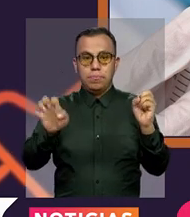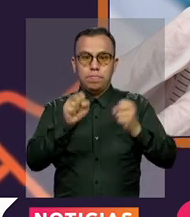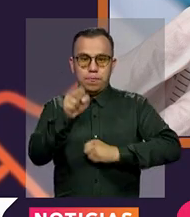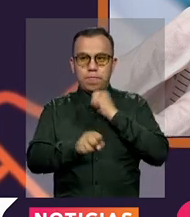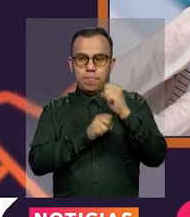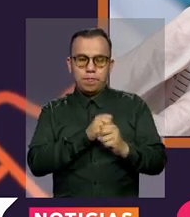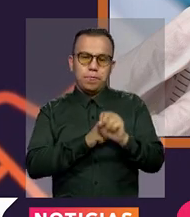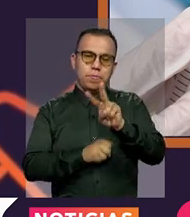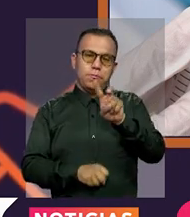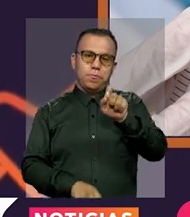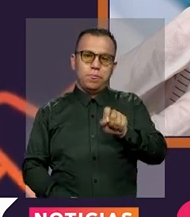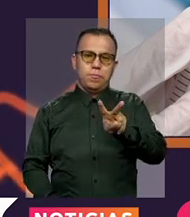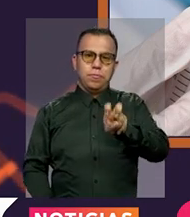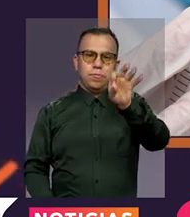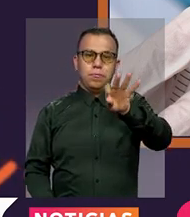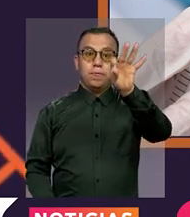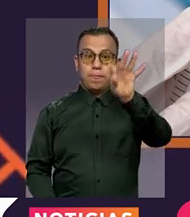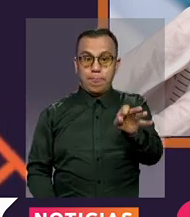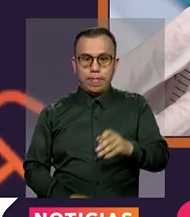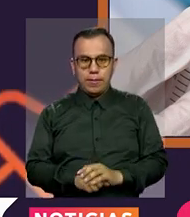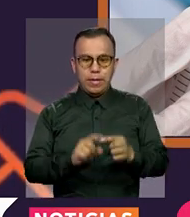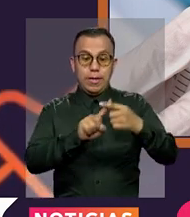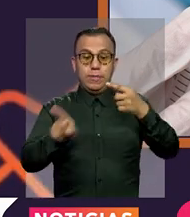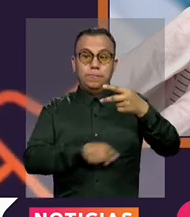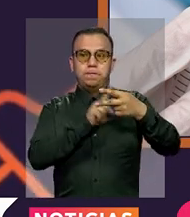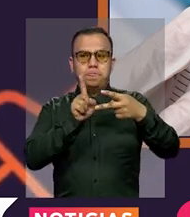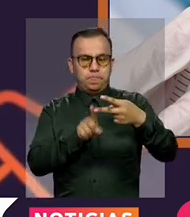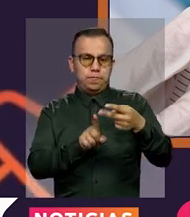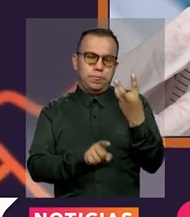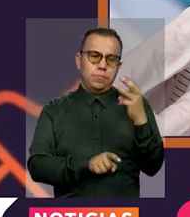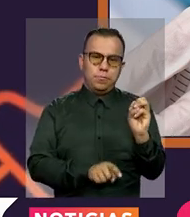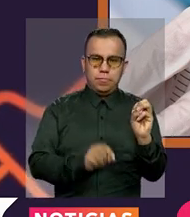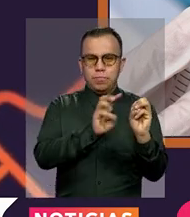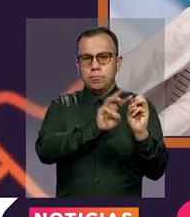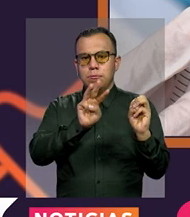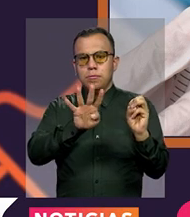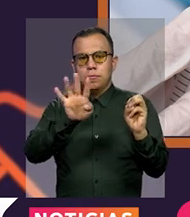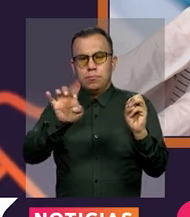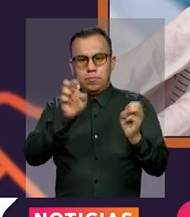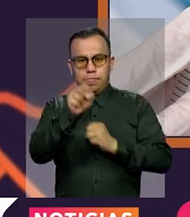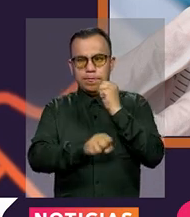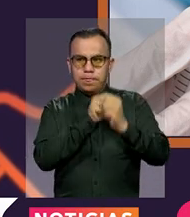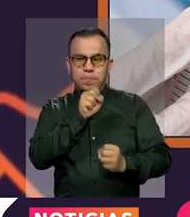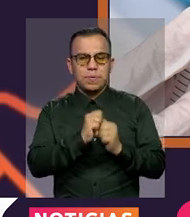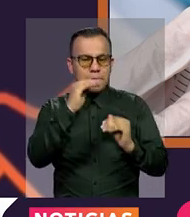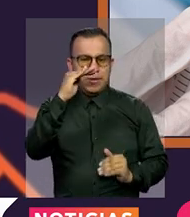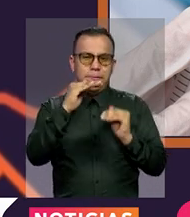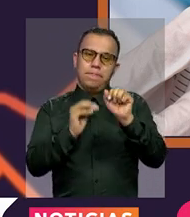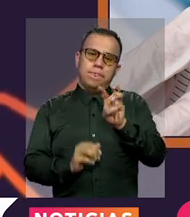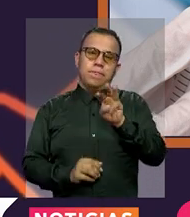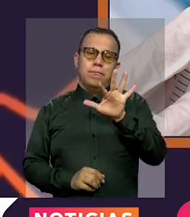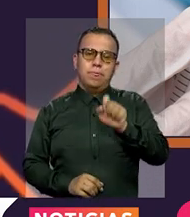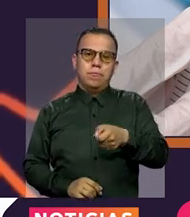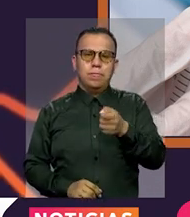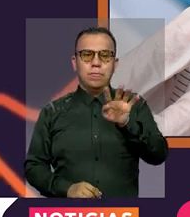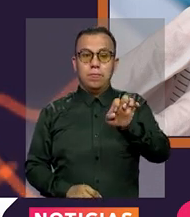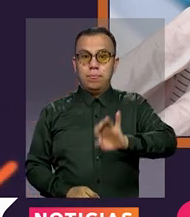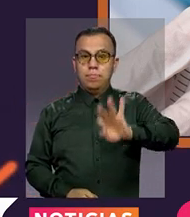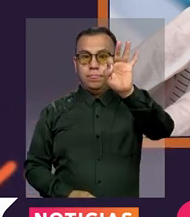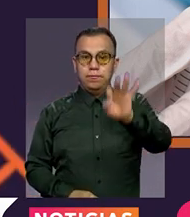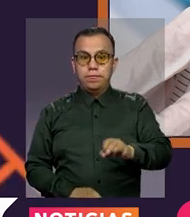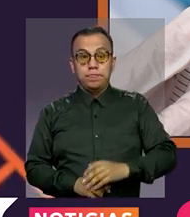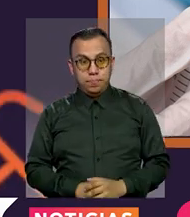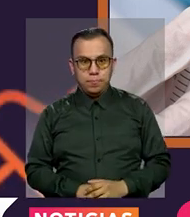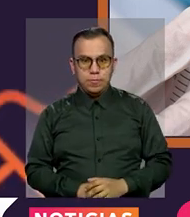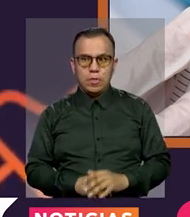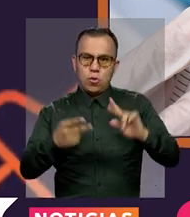un 27,7%. Le siguen personas entre 30 y 39 años con un alcance del 35,9%.